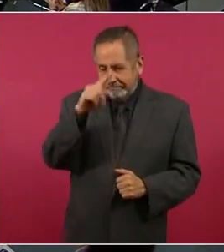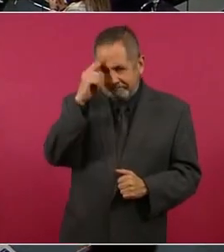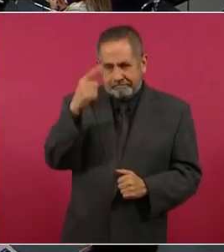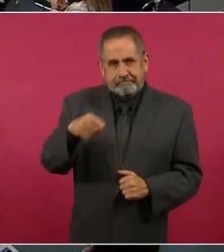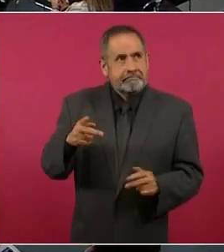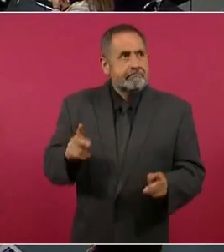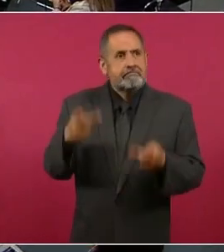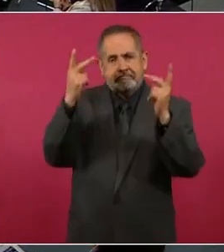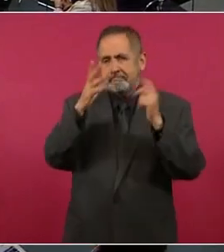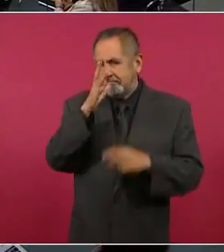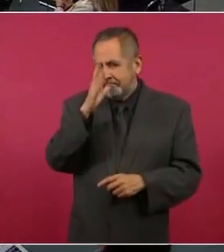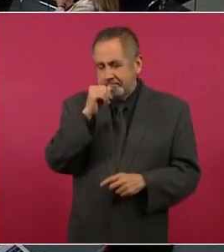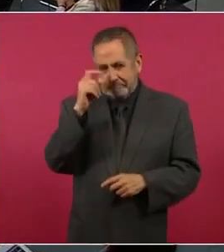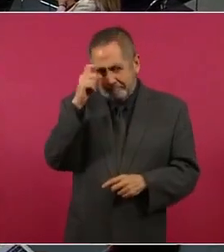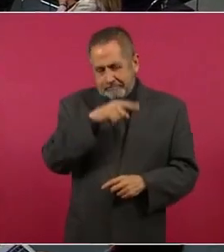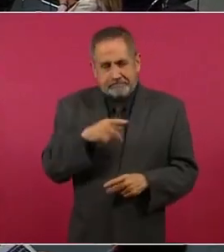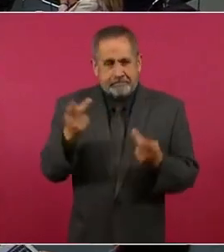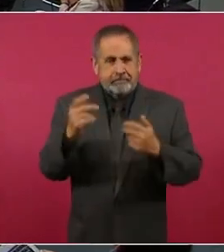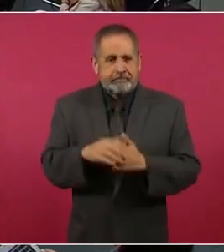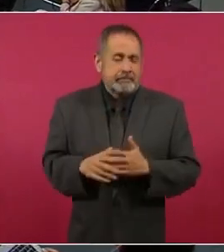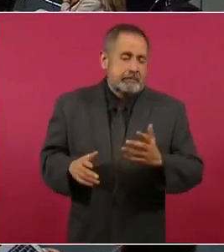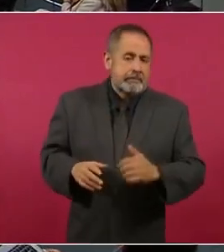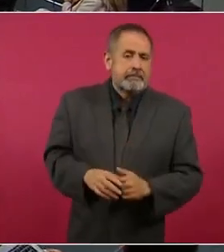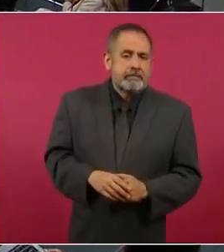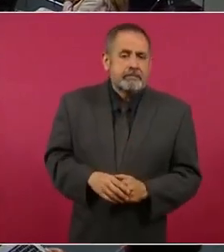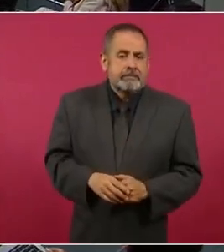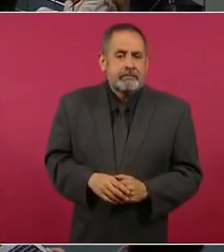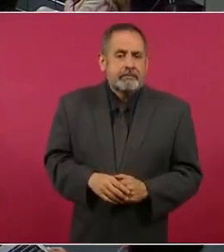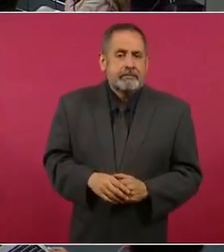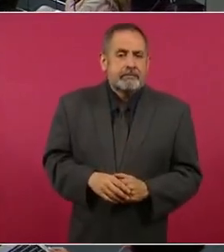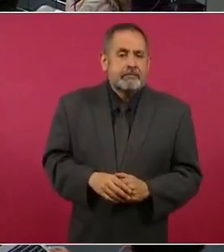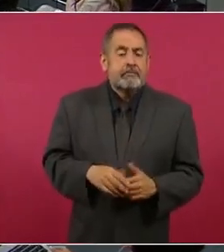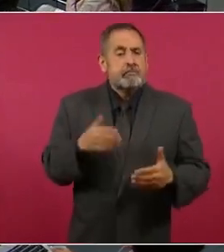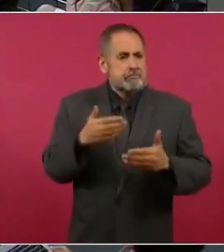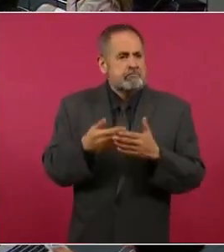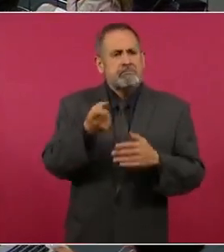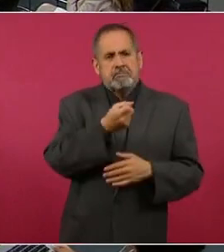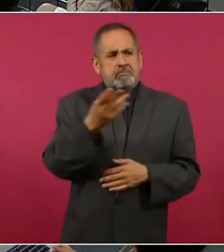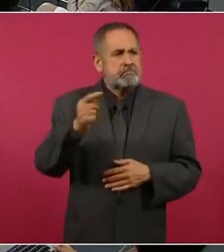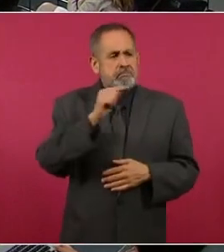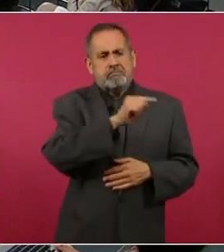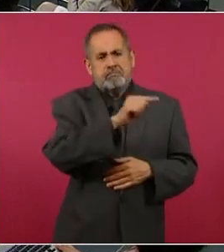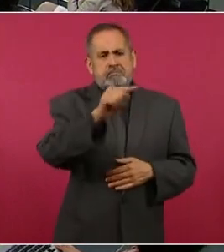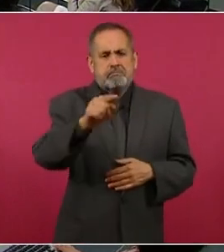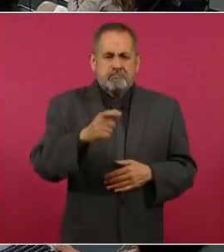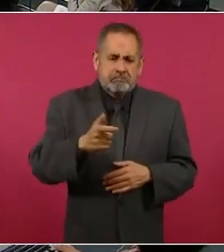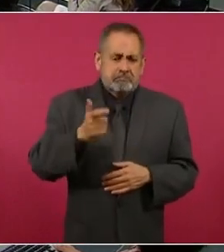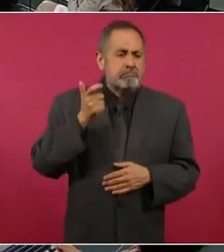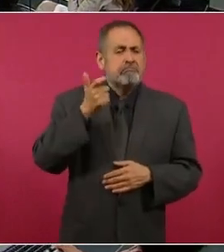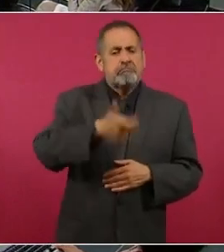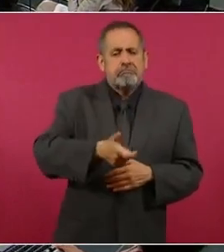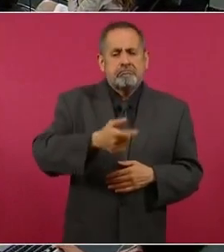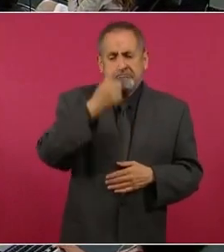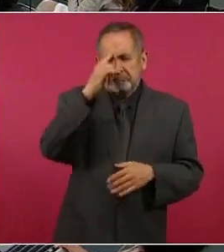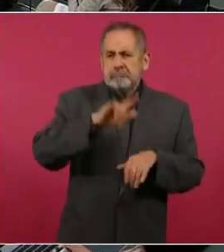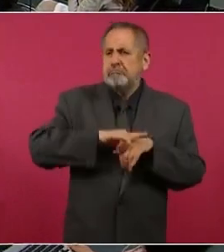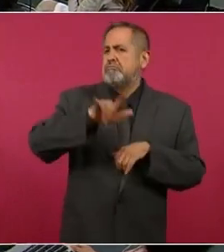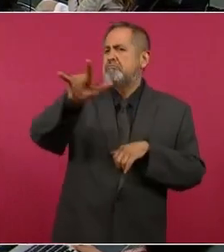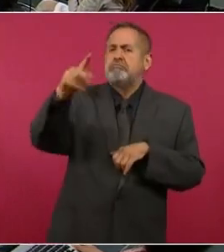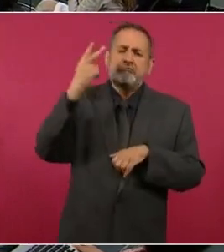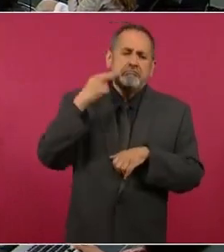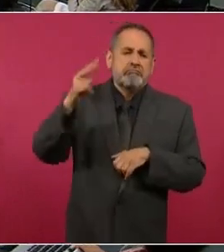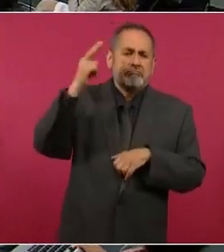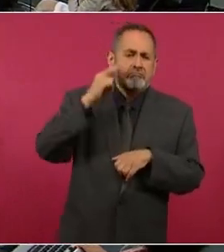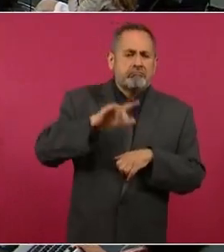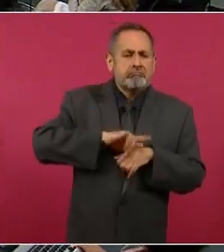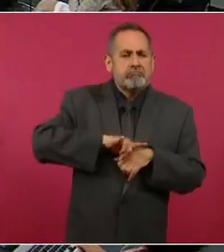usted lo venda. Bueno, me dijo, aunque ahora hay quienes pagan por ir